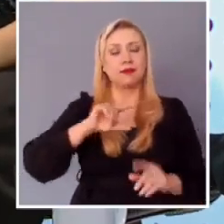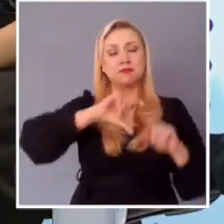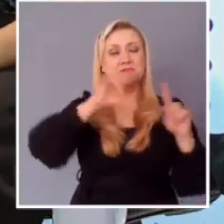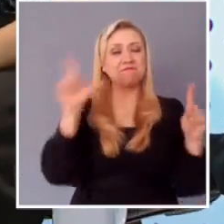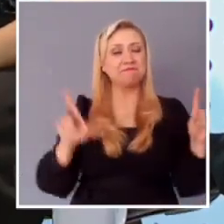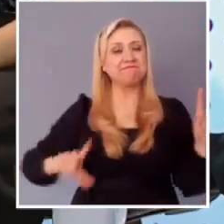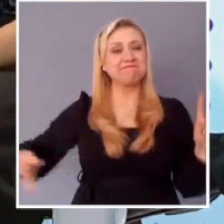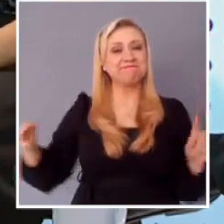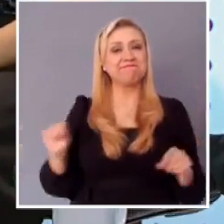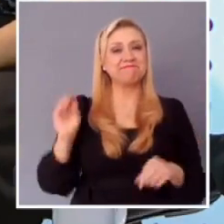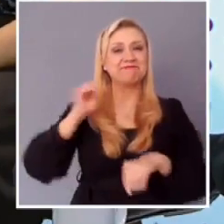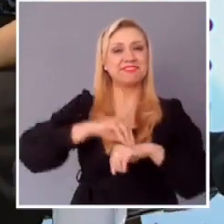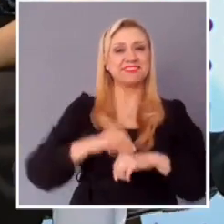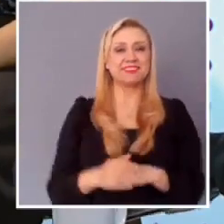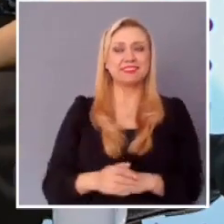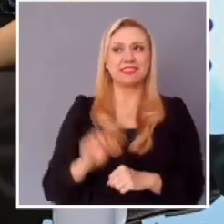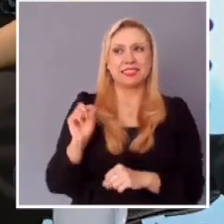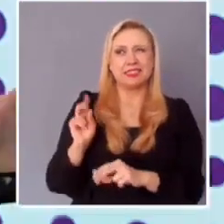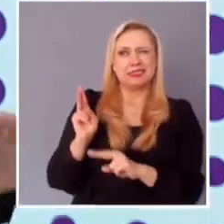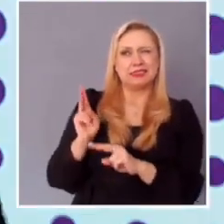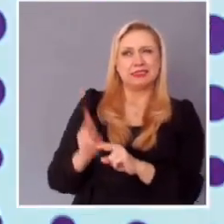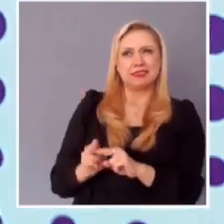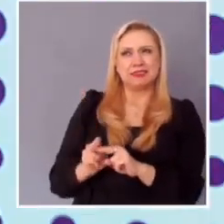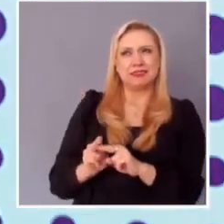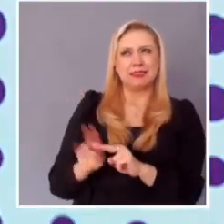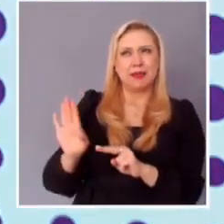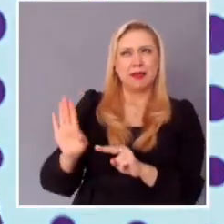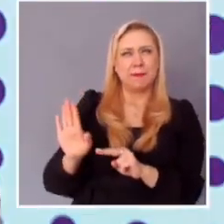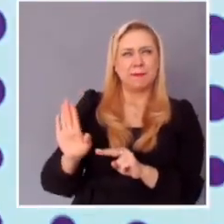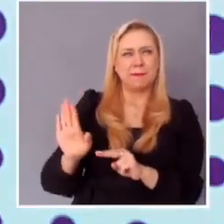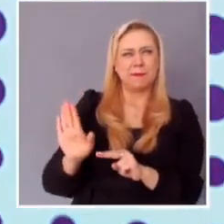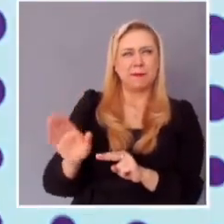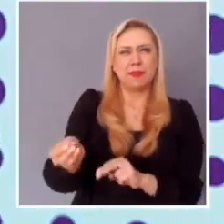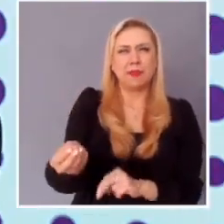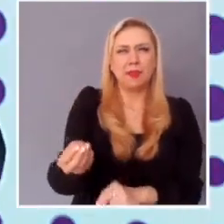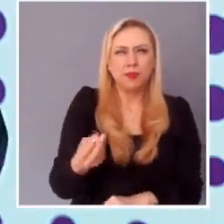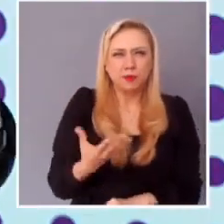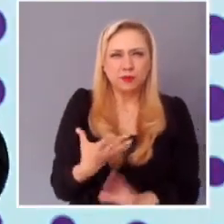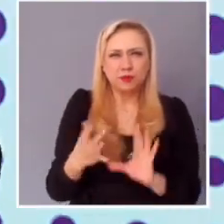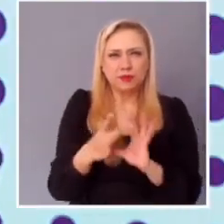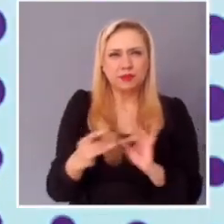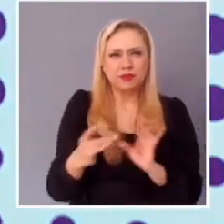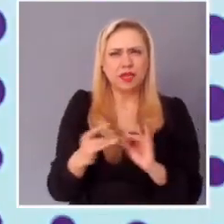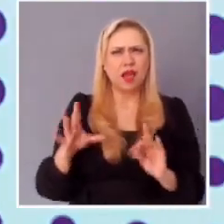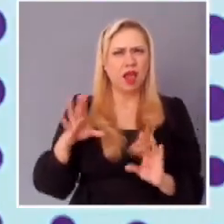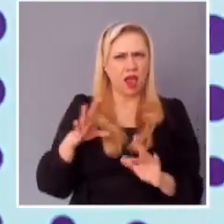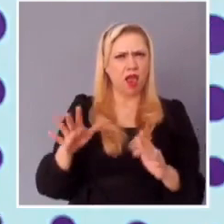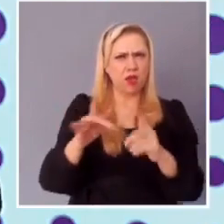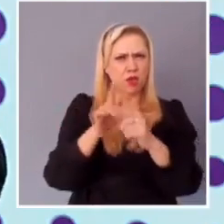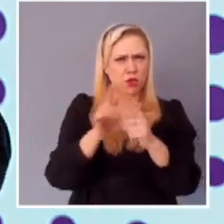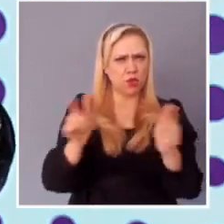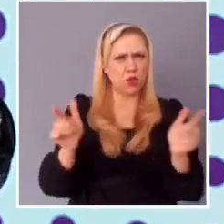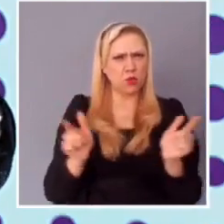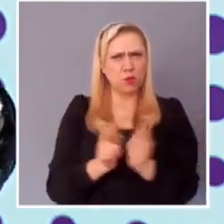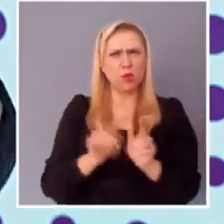Antes de que nos vayamos, una pausa, complementame esto. ¿Hay ciertos grupos en situación de vulnerabilidad, o sea,